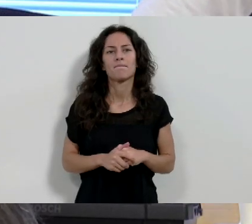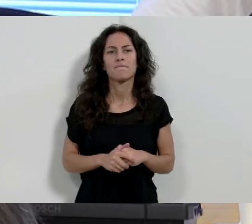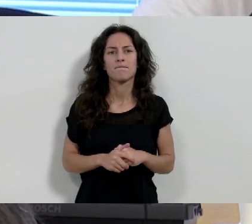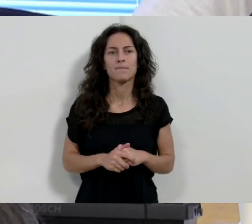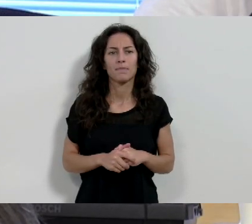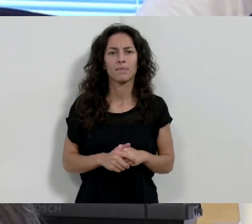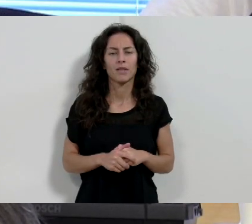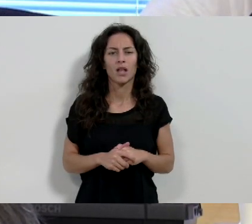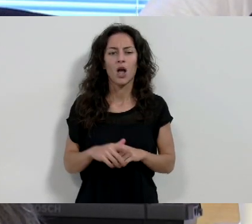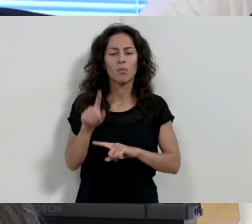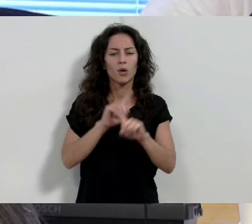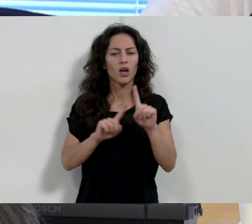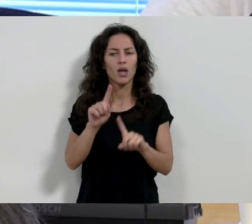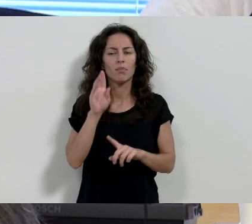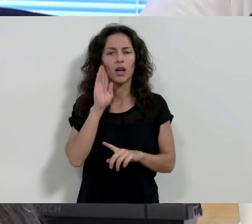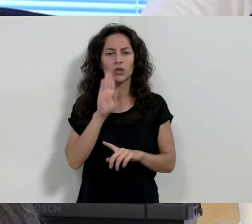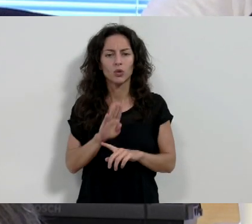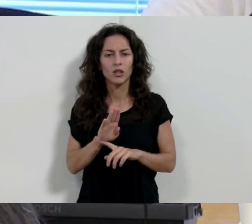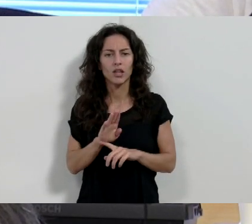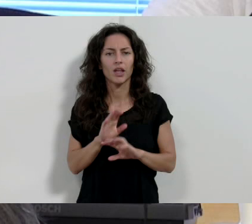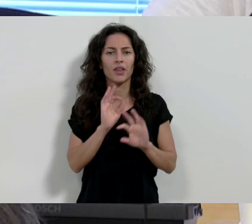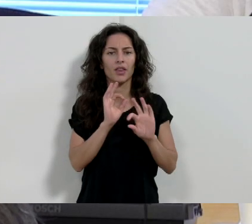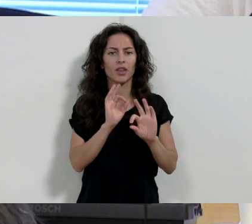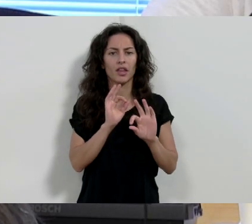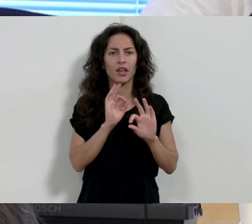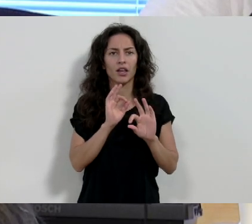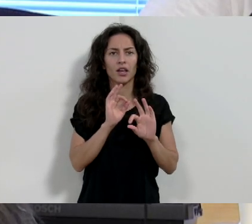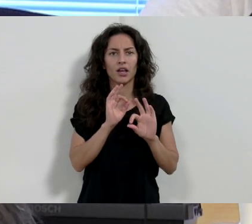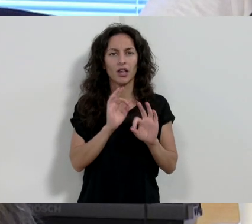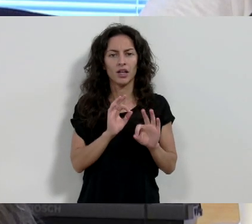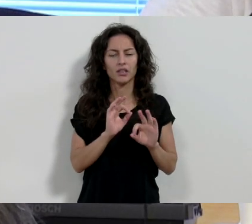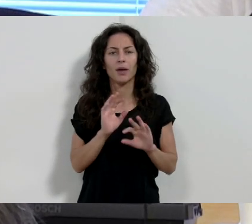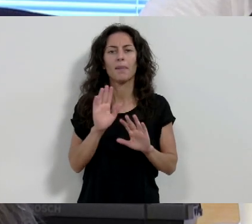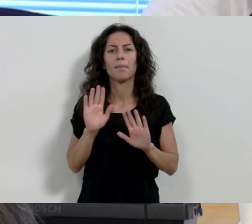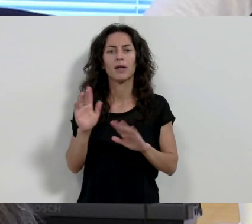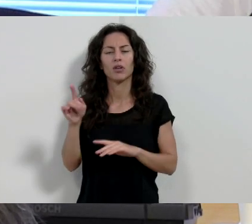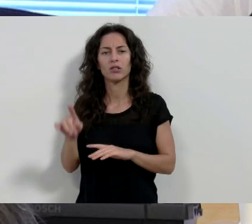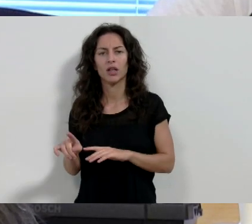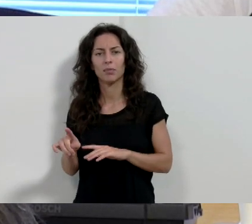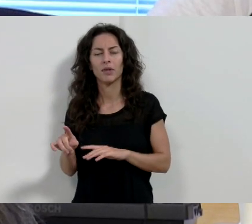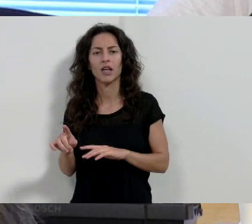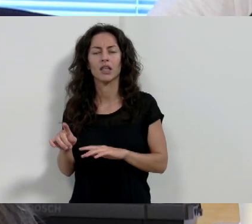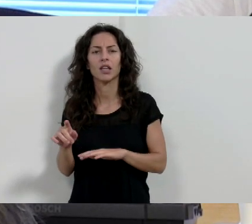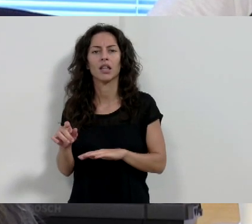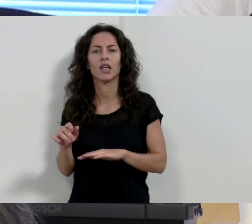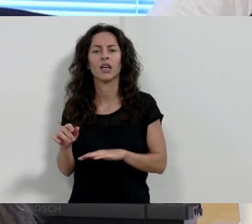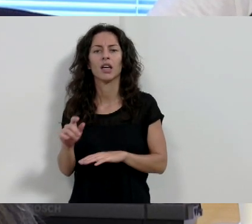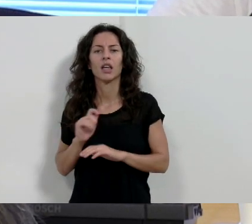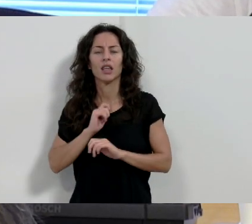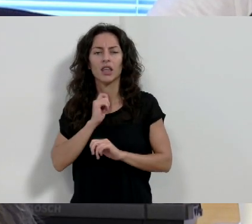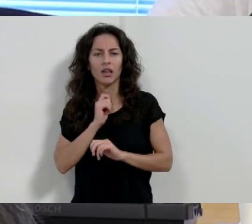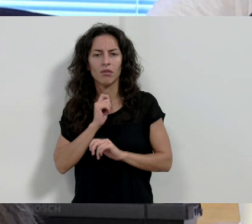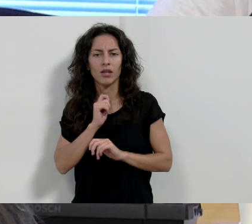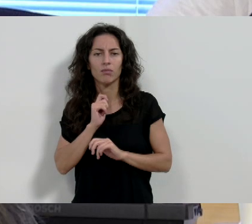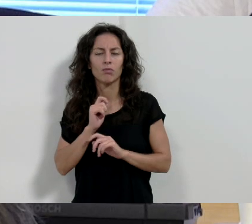de suciedad de la ciudad que estas personas hacen, sino también de seguridad vecinal, que hay que